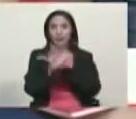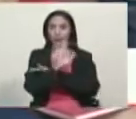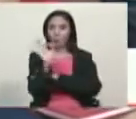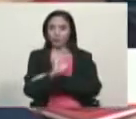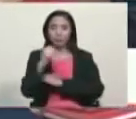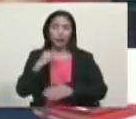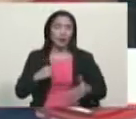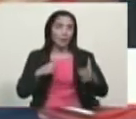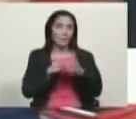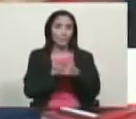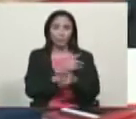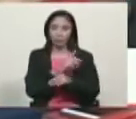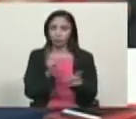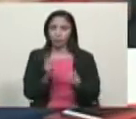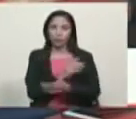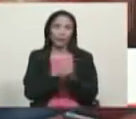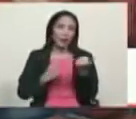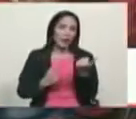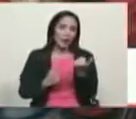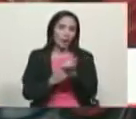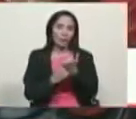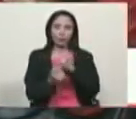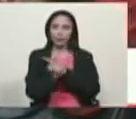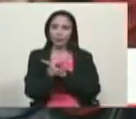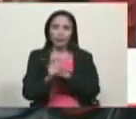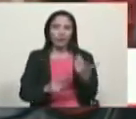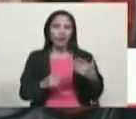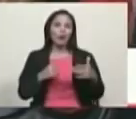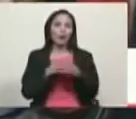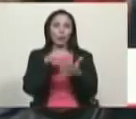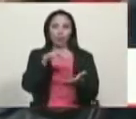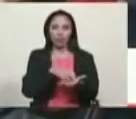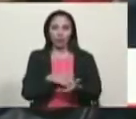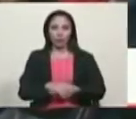73%, la inmensa mayoría de los españoles y españolas.